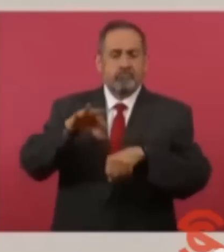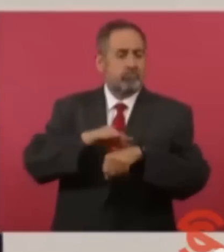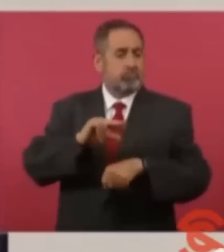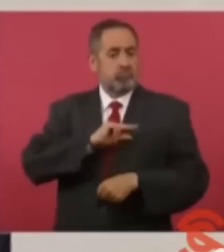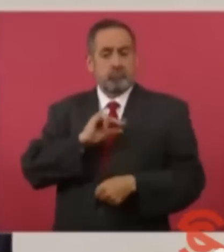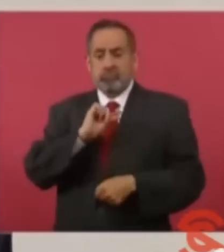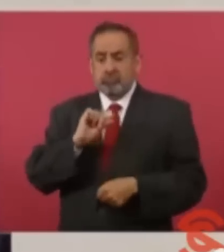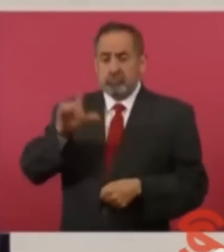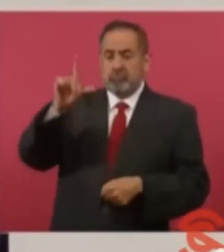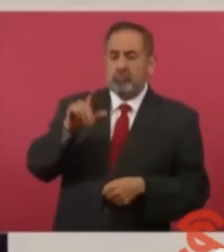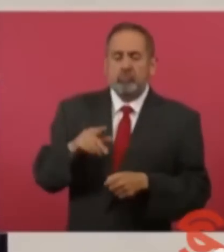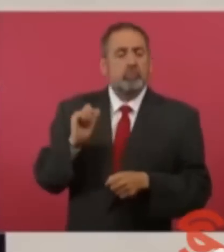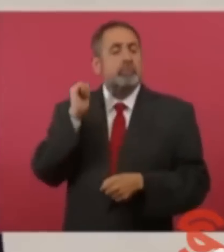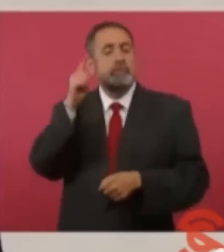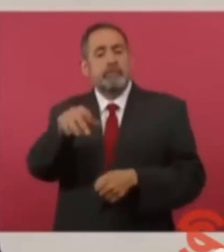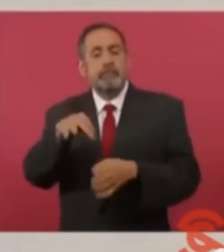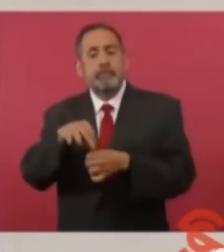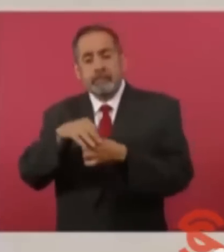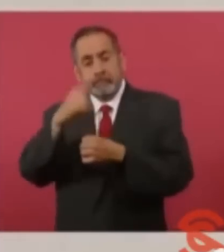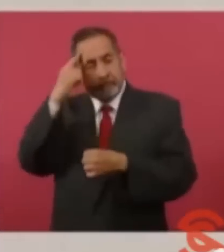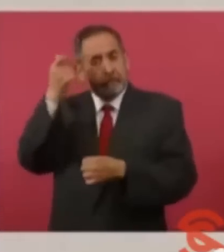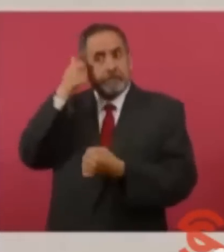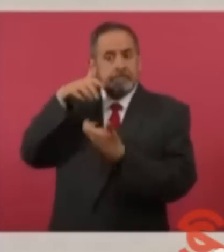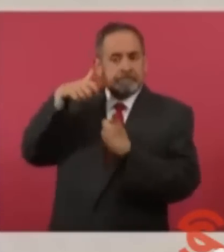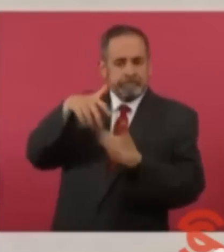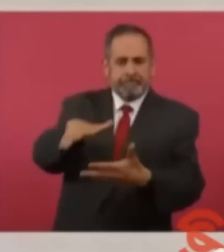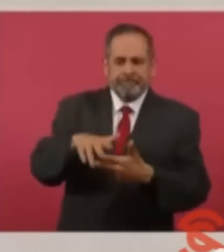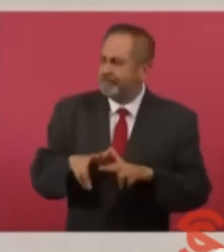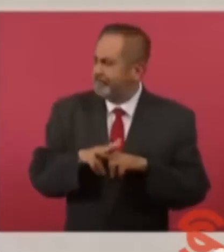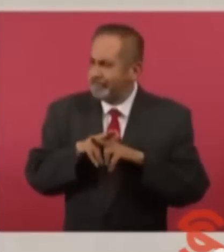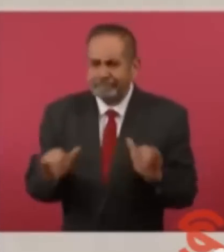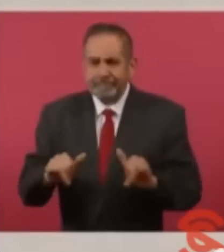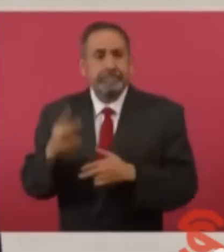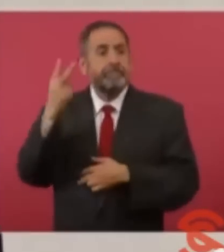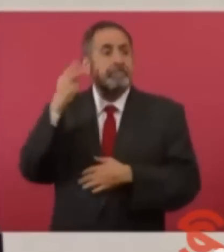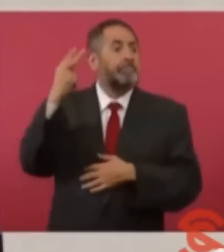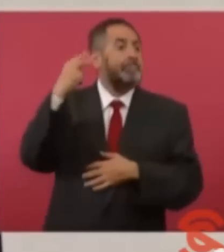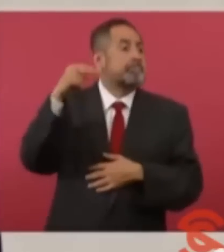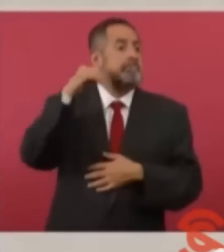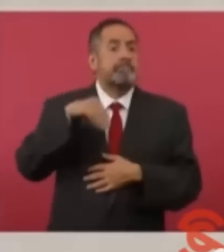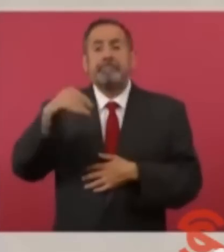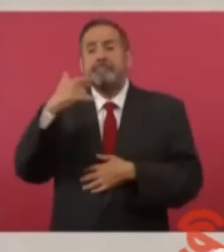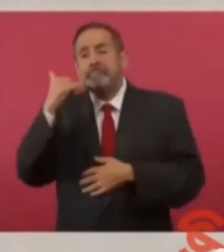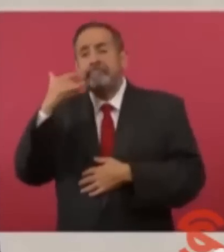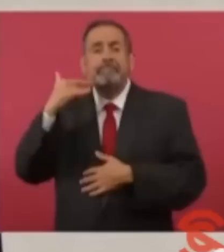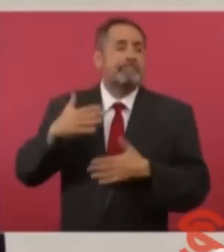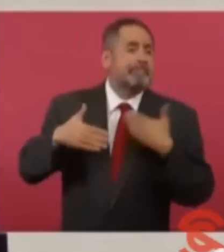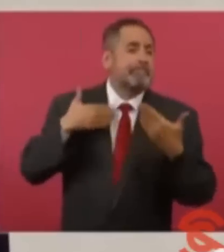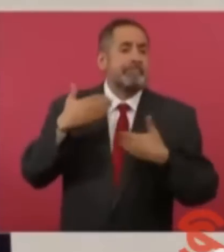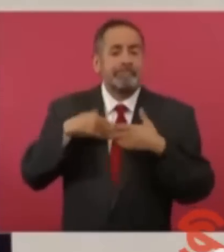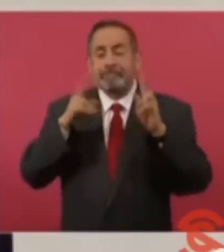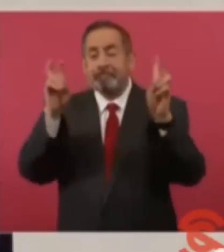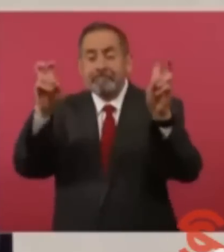especial, ni viáticos, ni turismo político al extranjero.